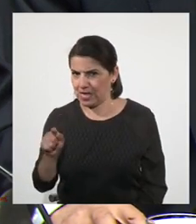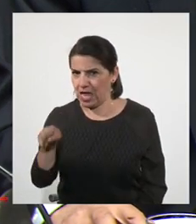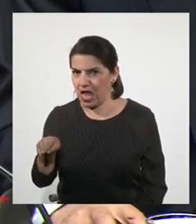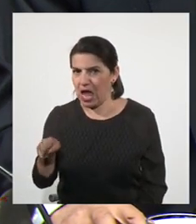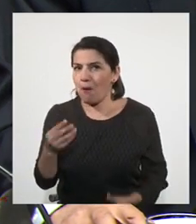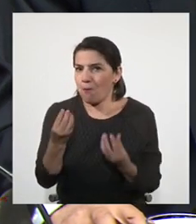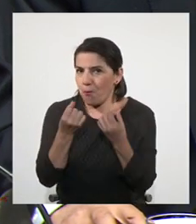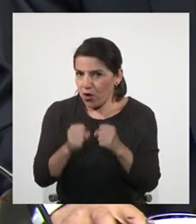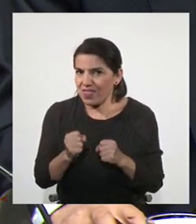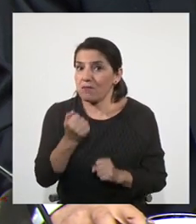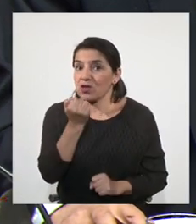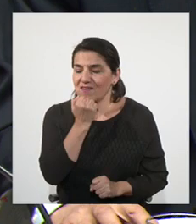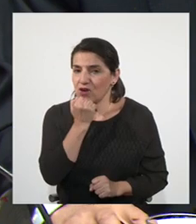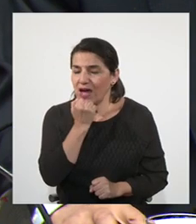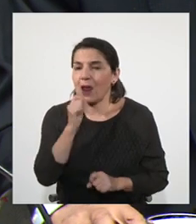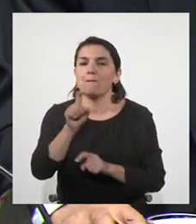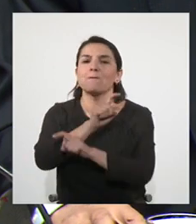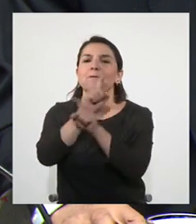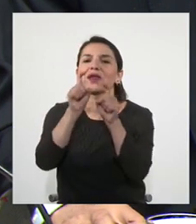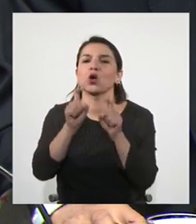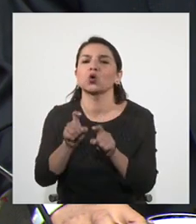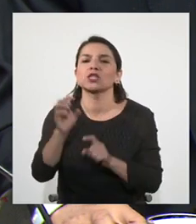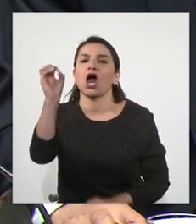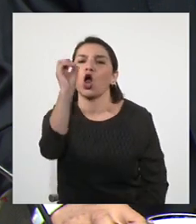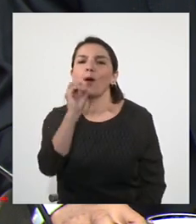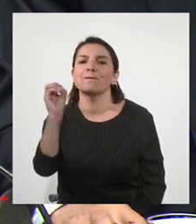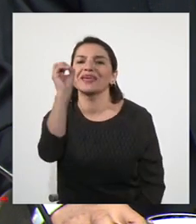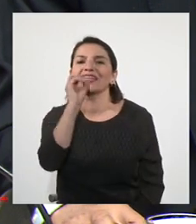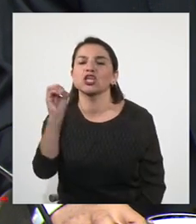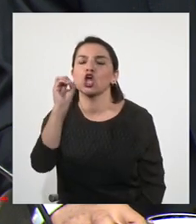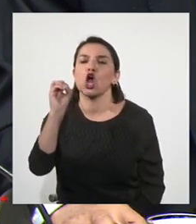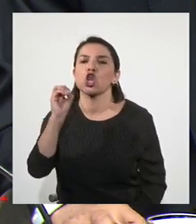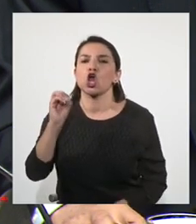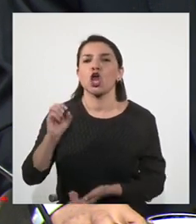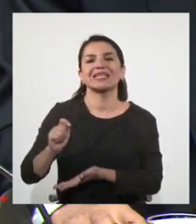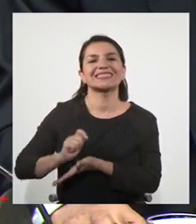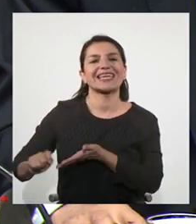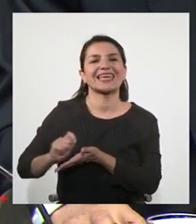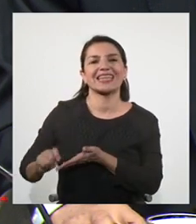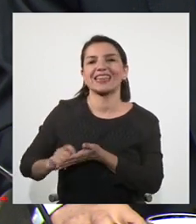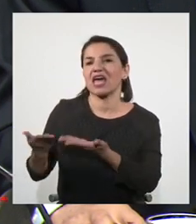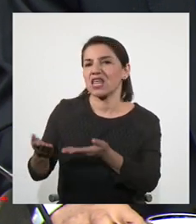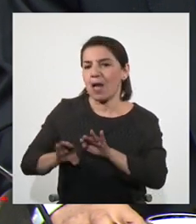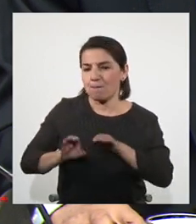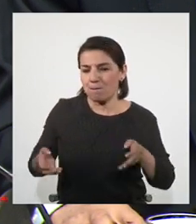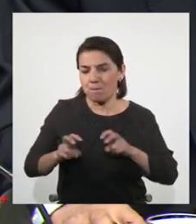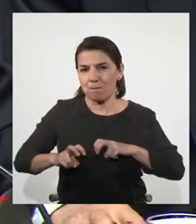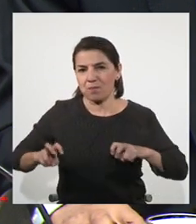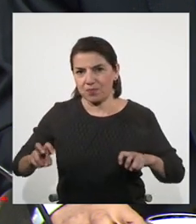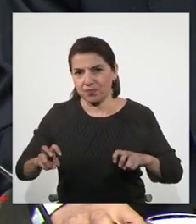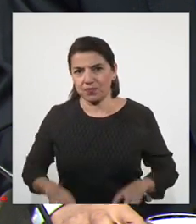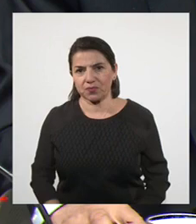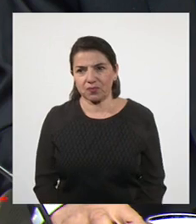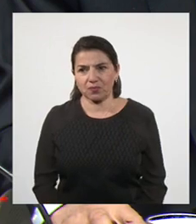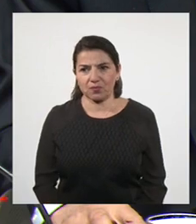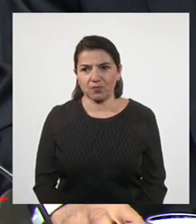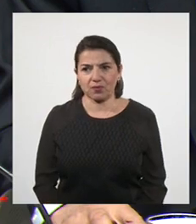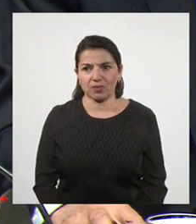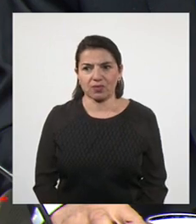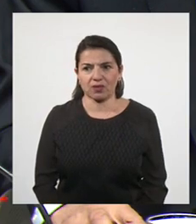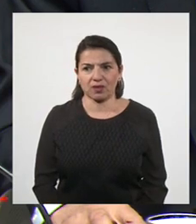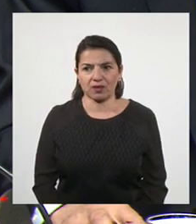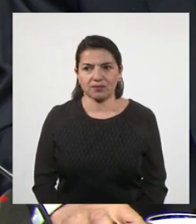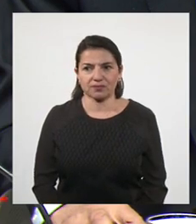es, ¿qué opina la Secretaría? Yo quisiera saber cuál es la opinión,